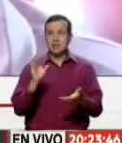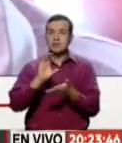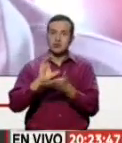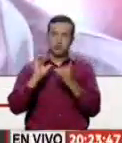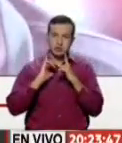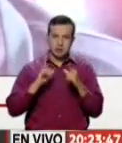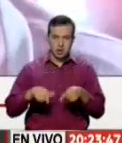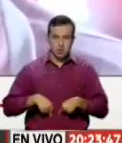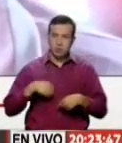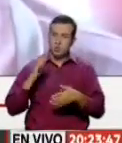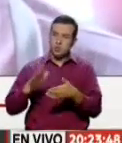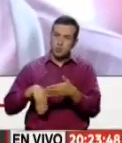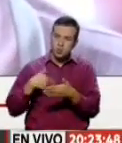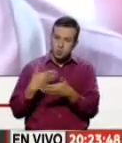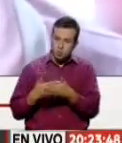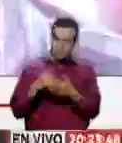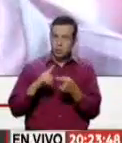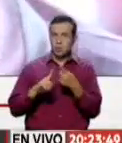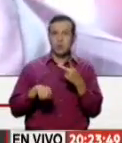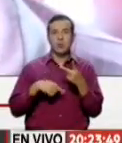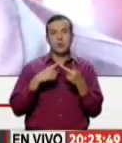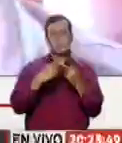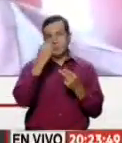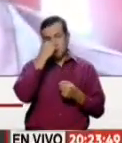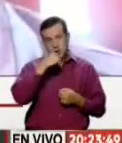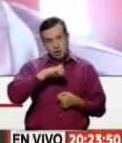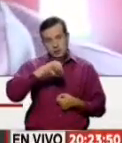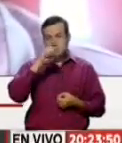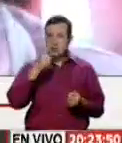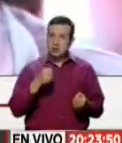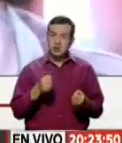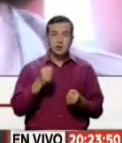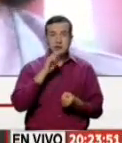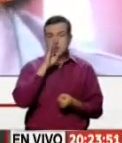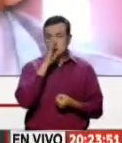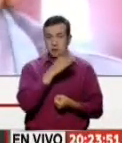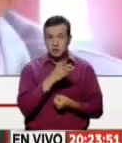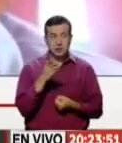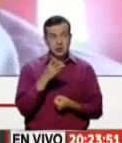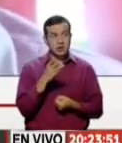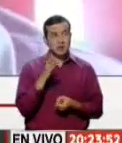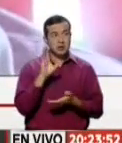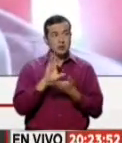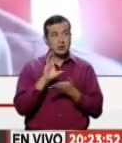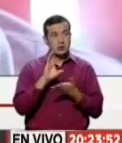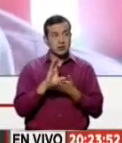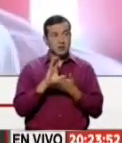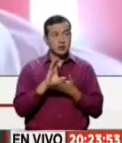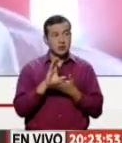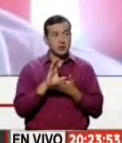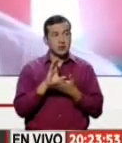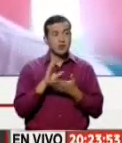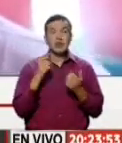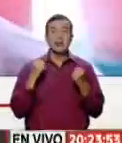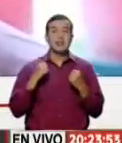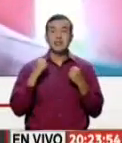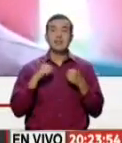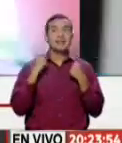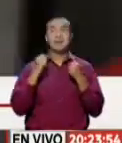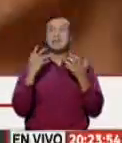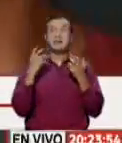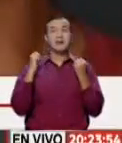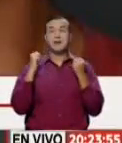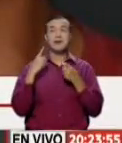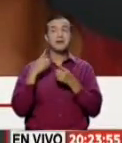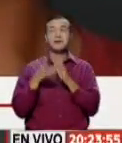centro, para llevarlo a pasear, porque siempre cuando lo llevo al centro como que se entusiasma, no quiere